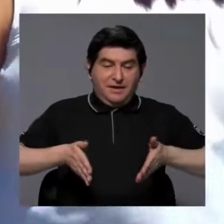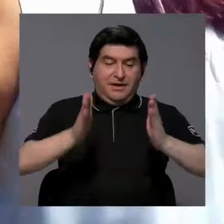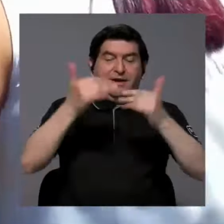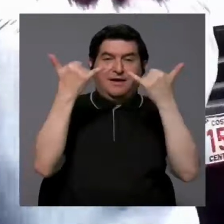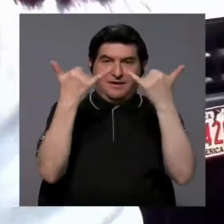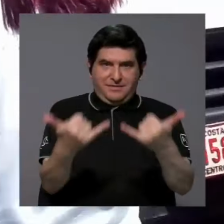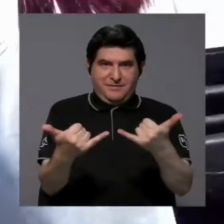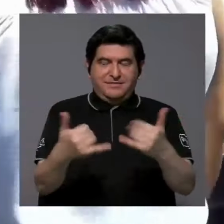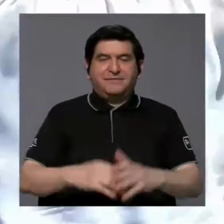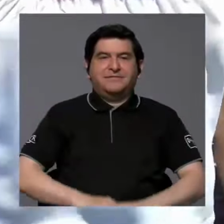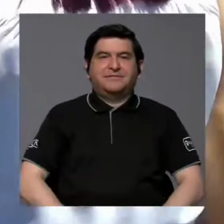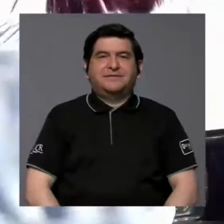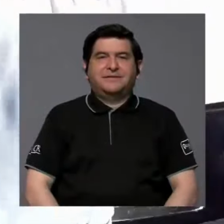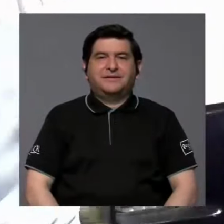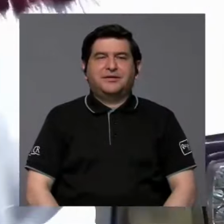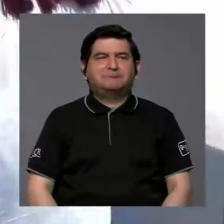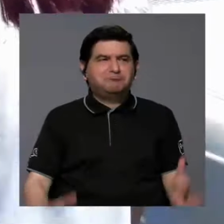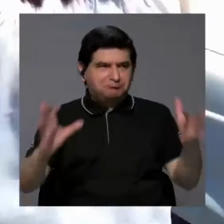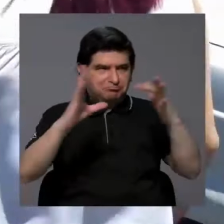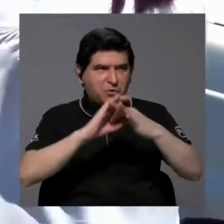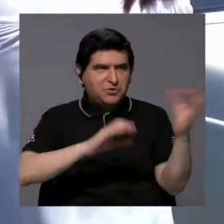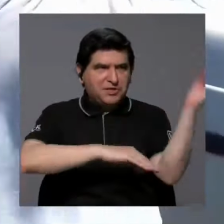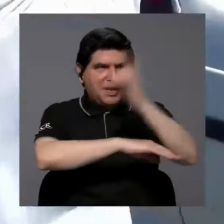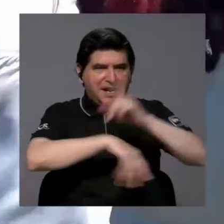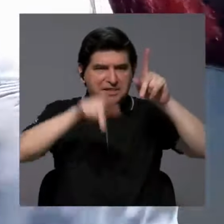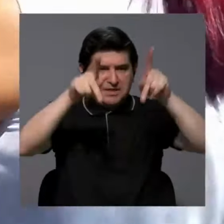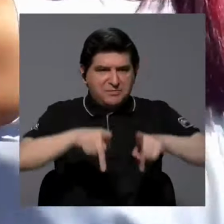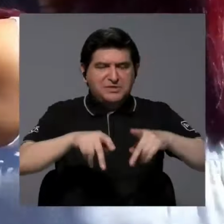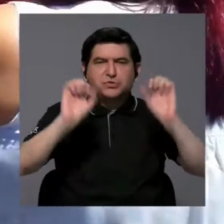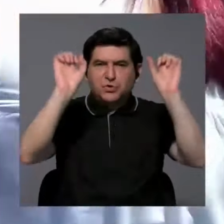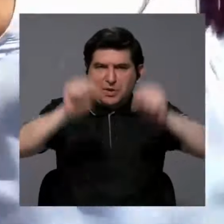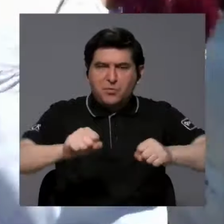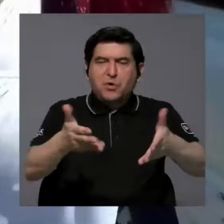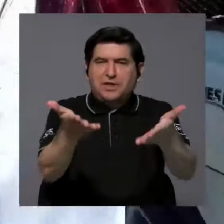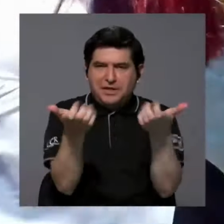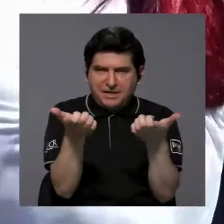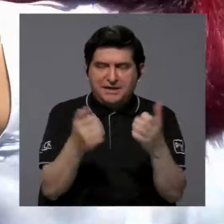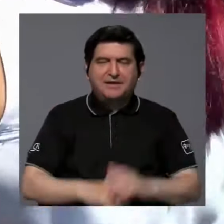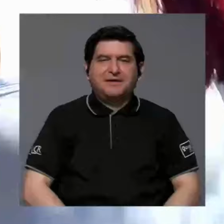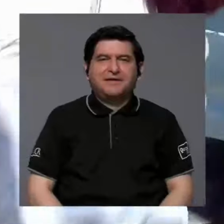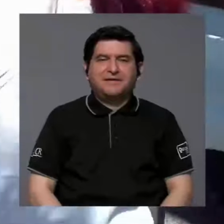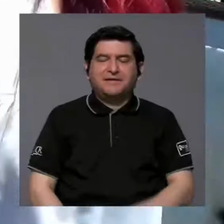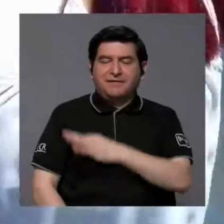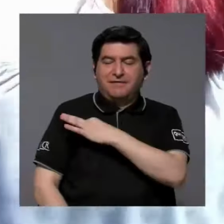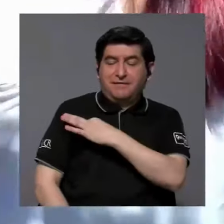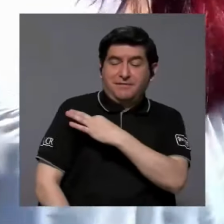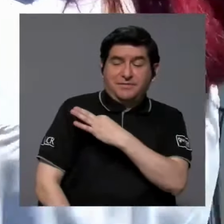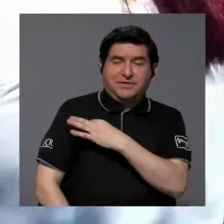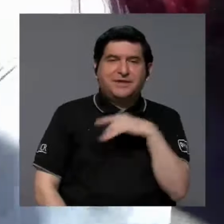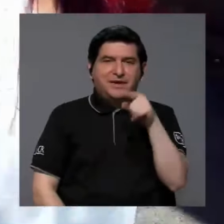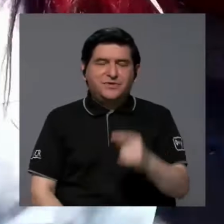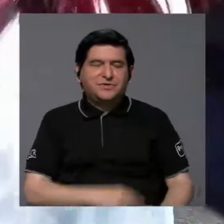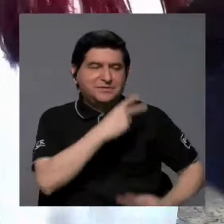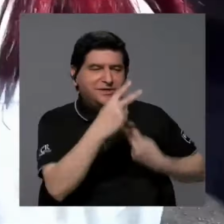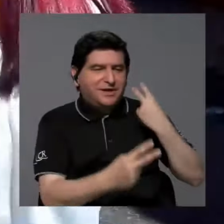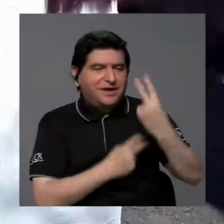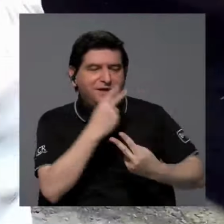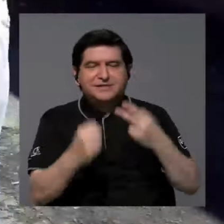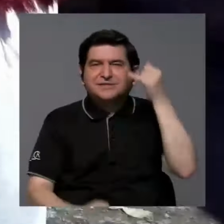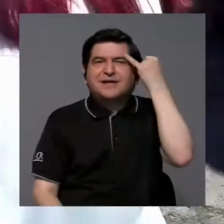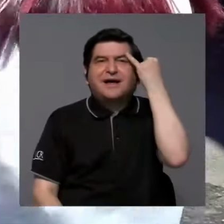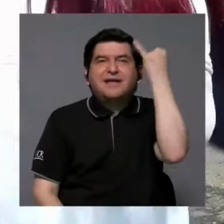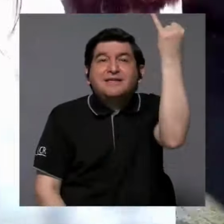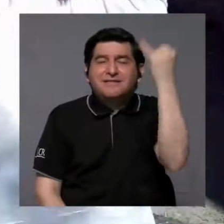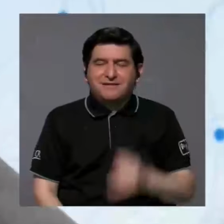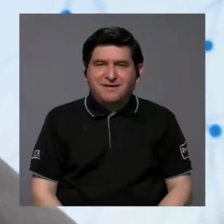calle, ya lo coordinábamos el día que la persona pudiera y quisiera, nos invitara a hacer ese recorrido.